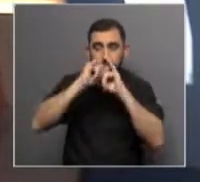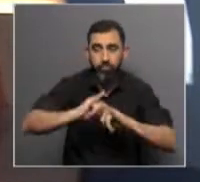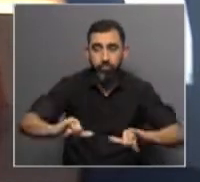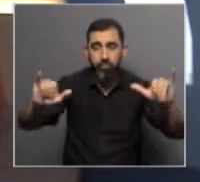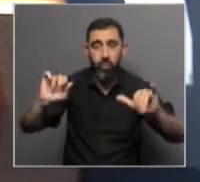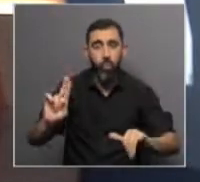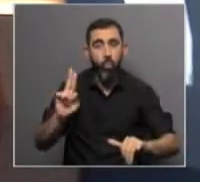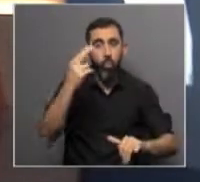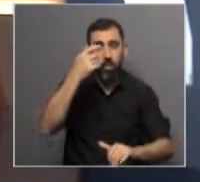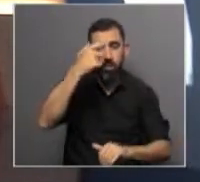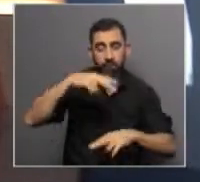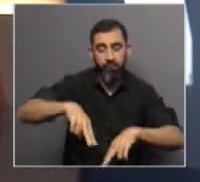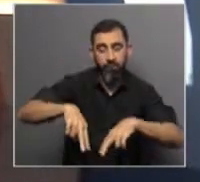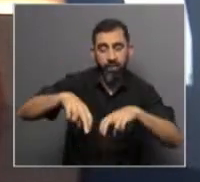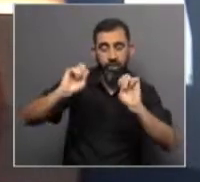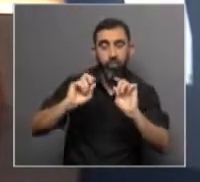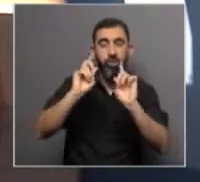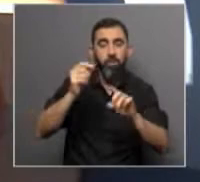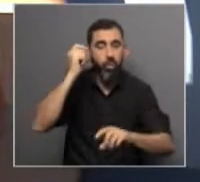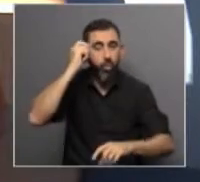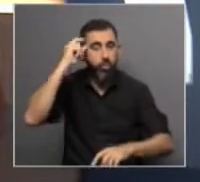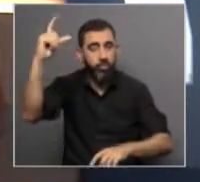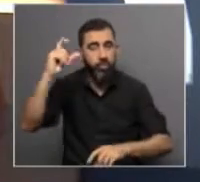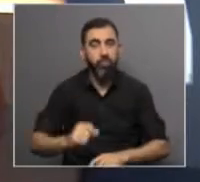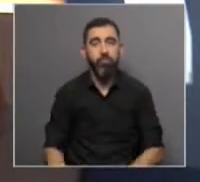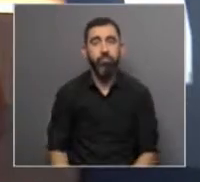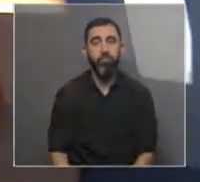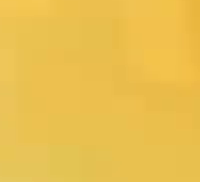el Uruguay de la investigación y el conocimiento.